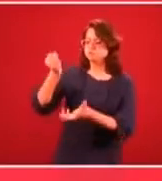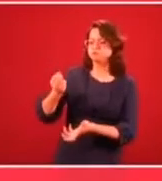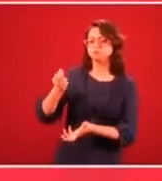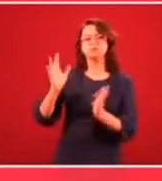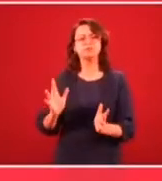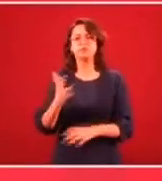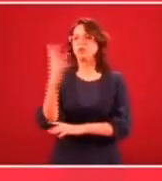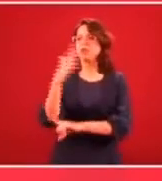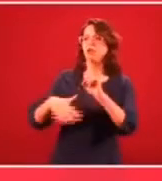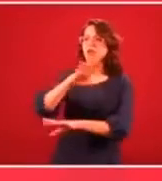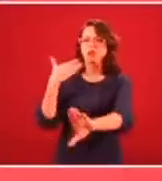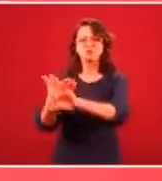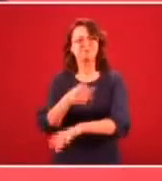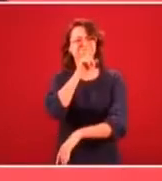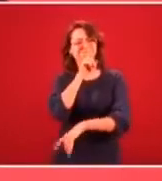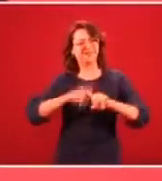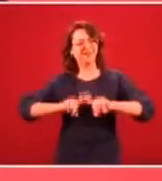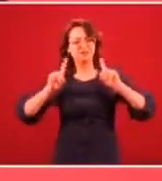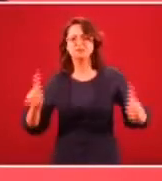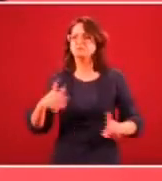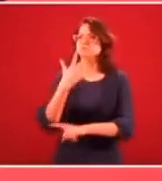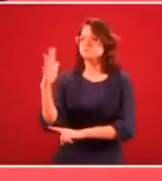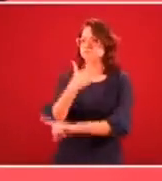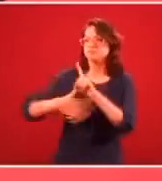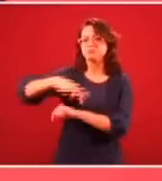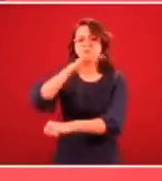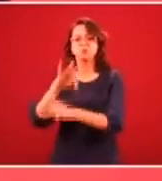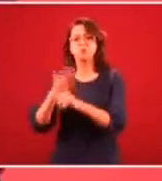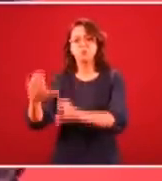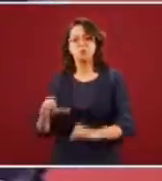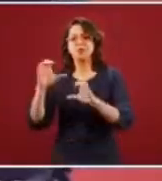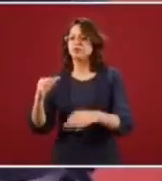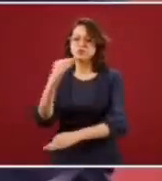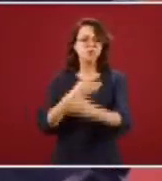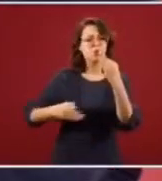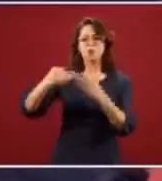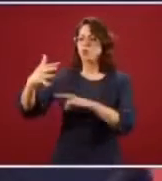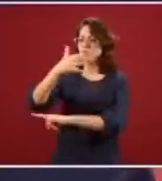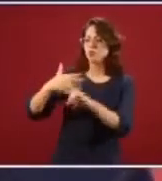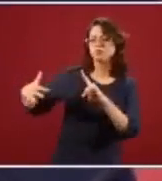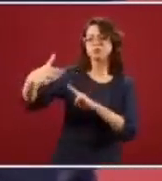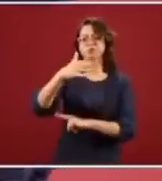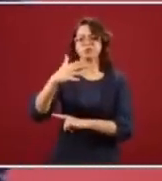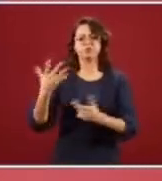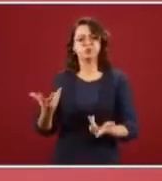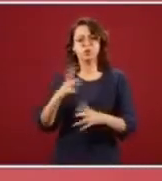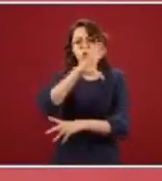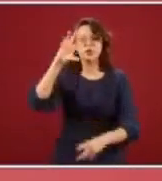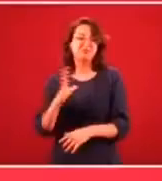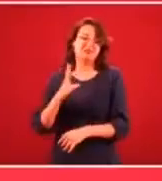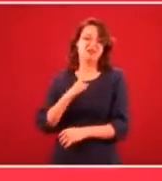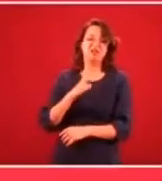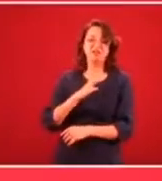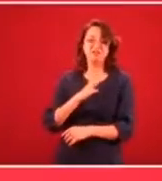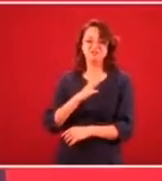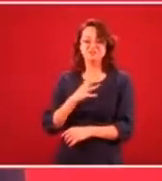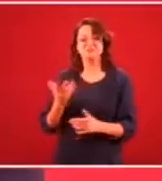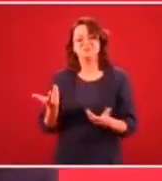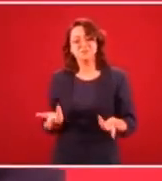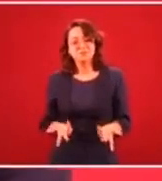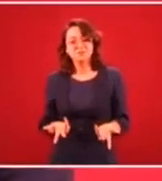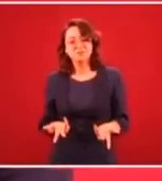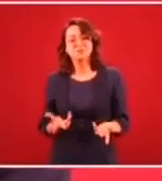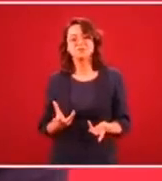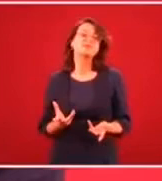contrario se mejora todo el ambiente no el medio ambiente estamos hablando de una